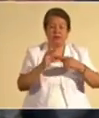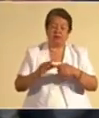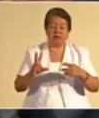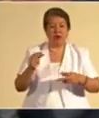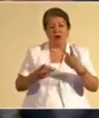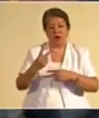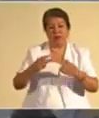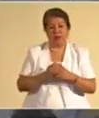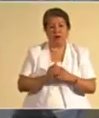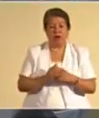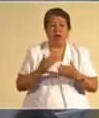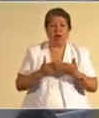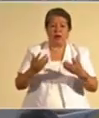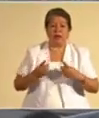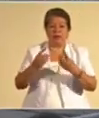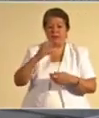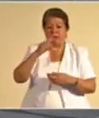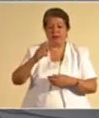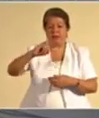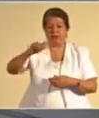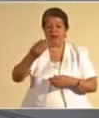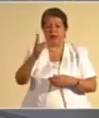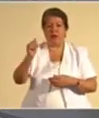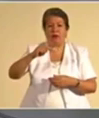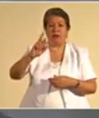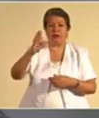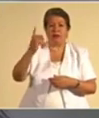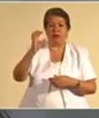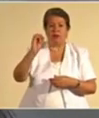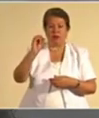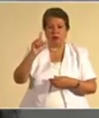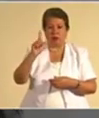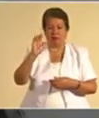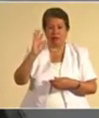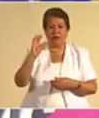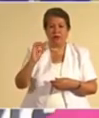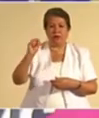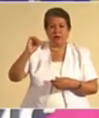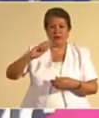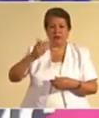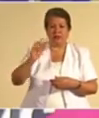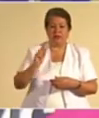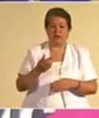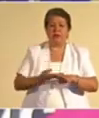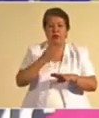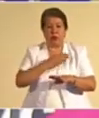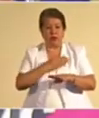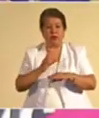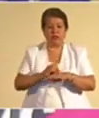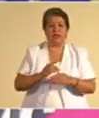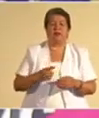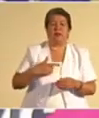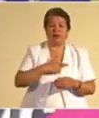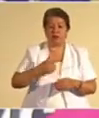presentó, le cederemos el uso de la voz a Juan Rodolfo Sánchez Gómez. Adelante, candidato, tiene hasta 2 minutos. Muy buenos días, me da mucho gusto